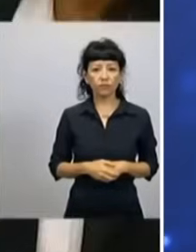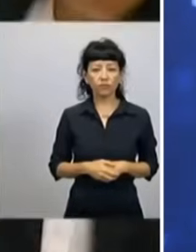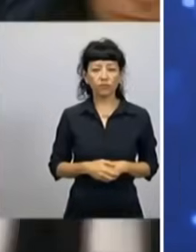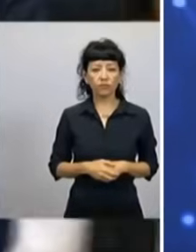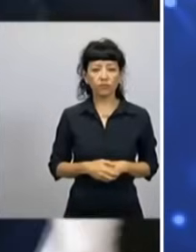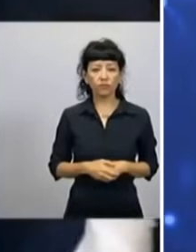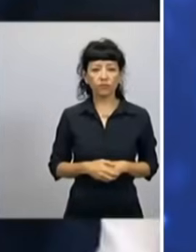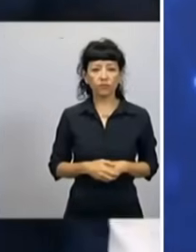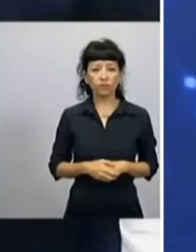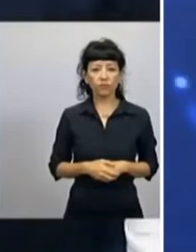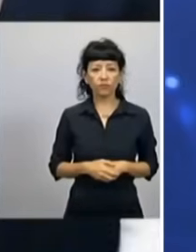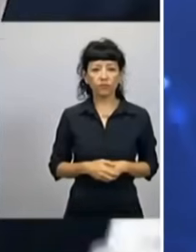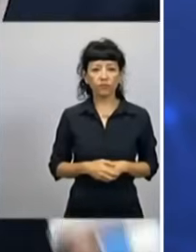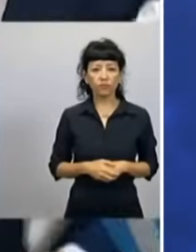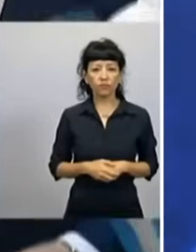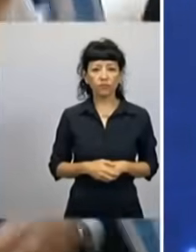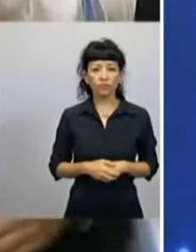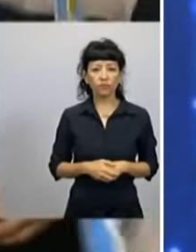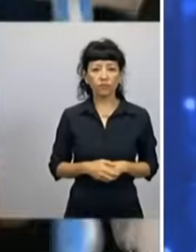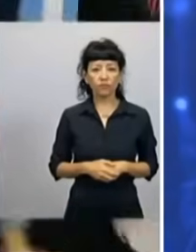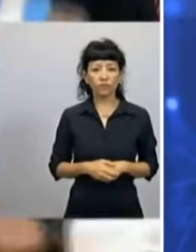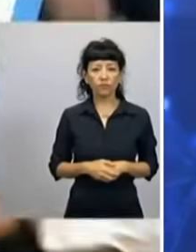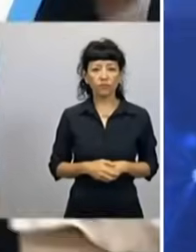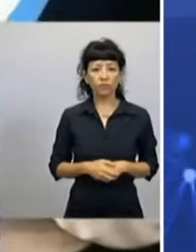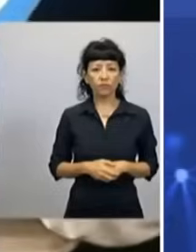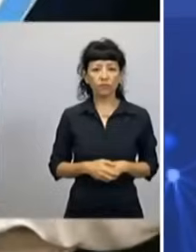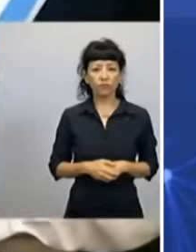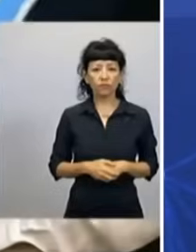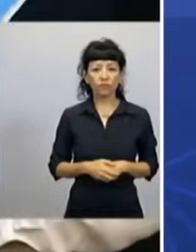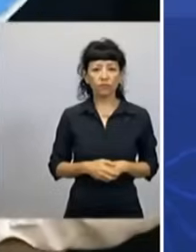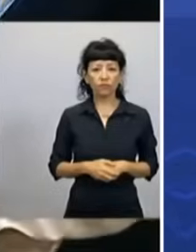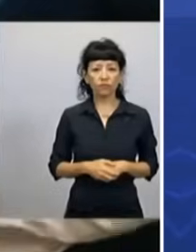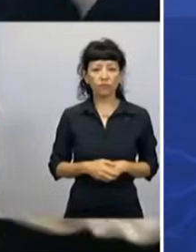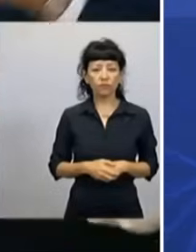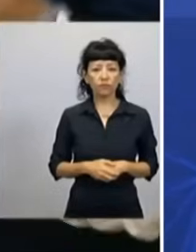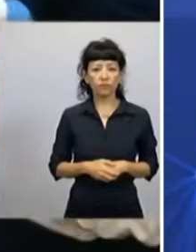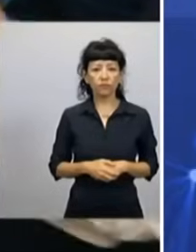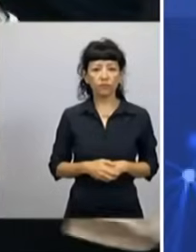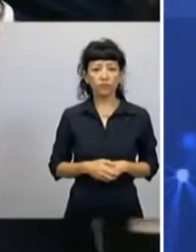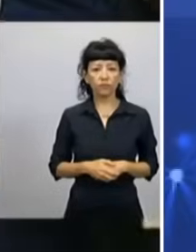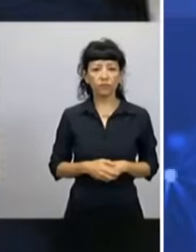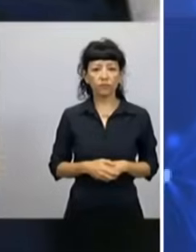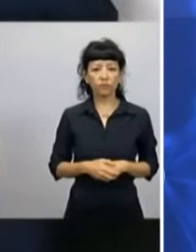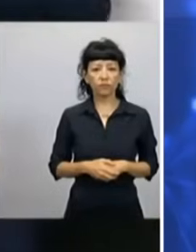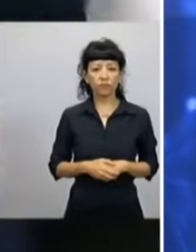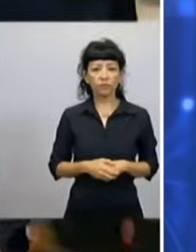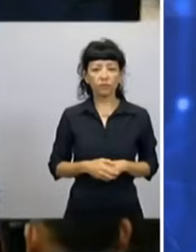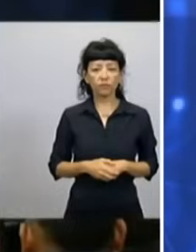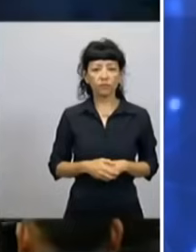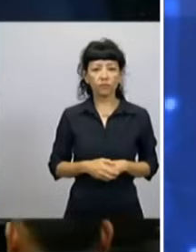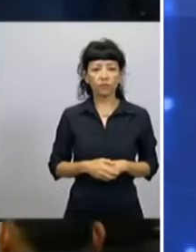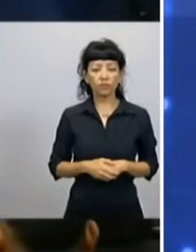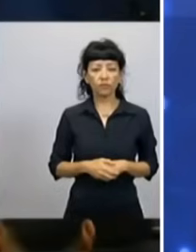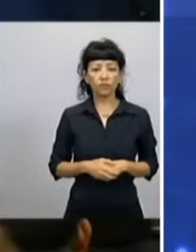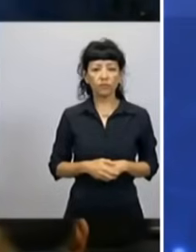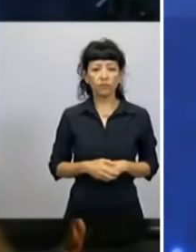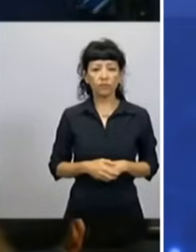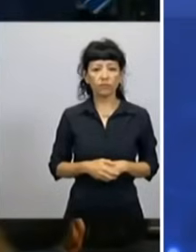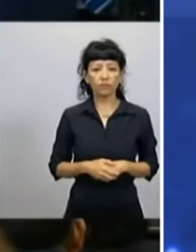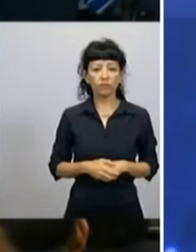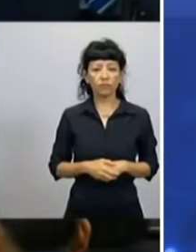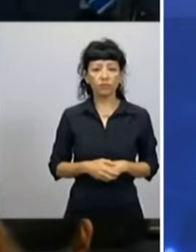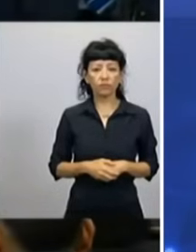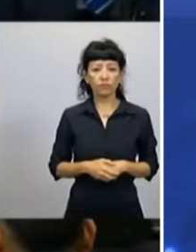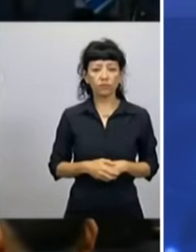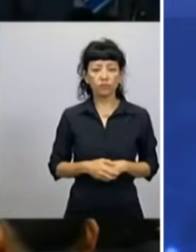hace el peronismo, es espera y ve cómo se rearma. ¿Y a qué espera? Básicamente espera a ver cómo van a funcionar las medidas de Milei, cómo van